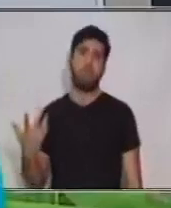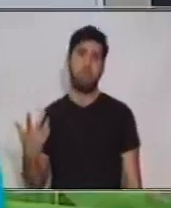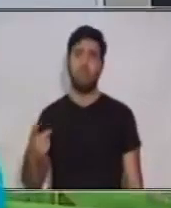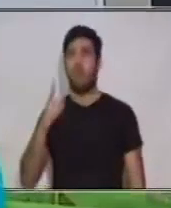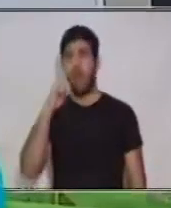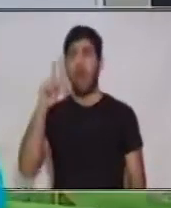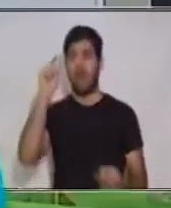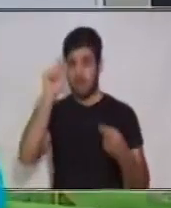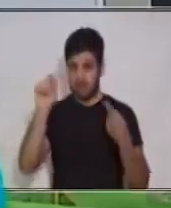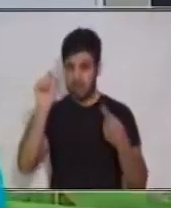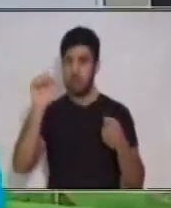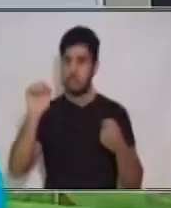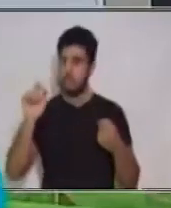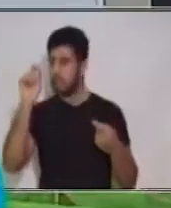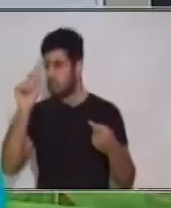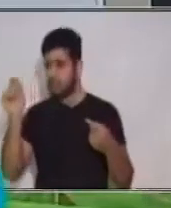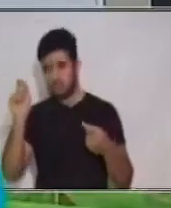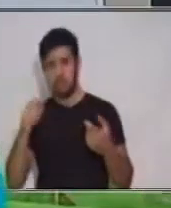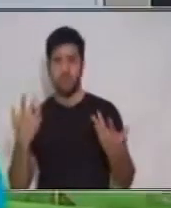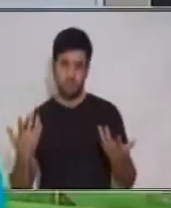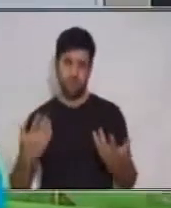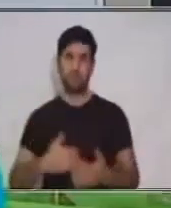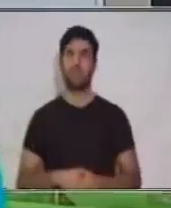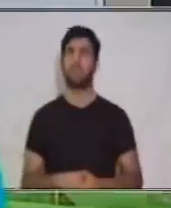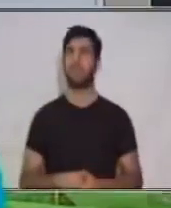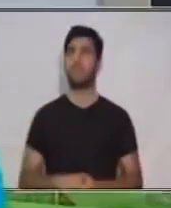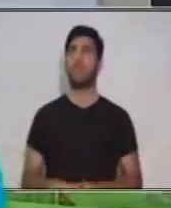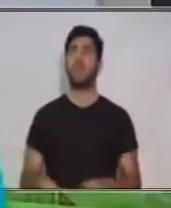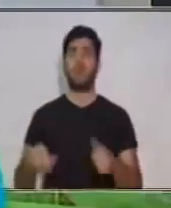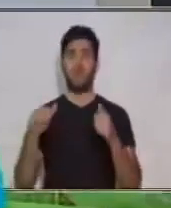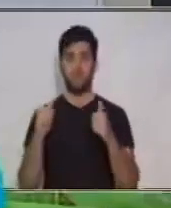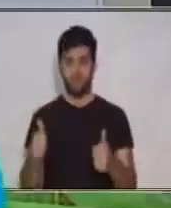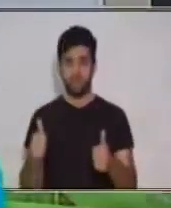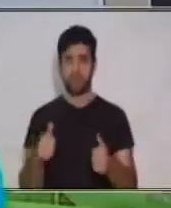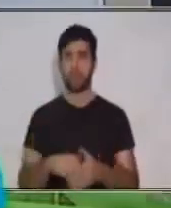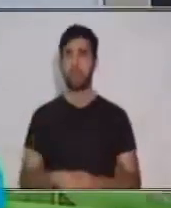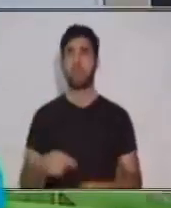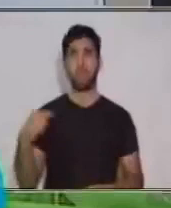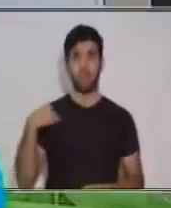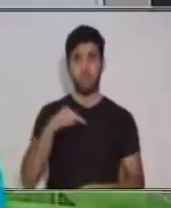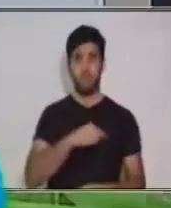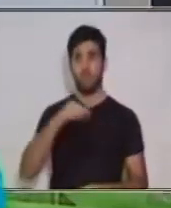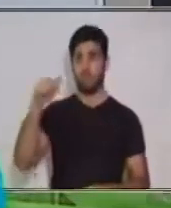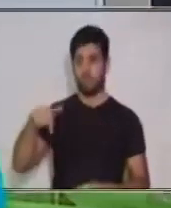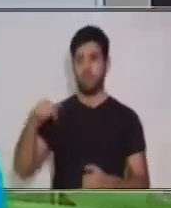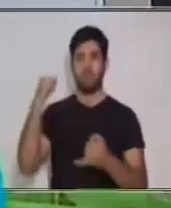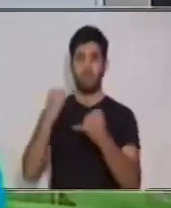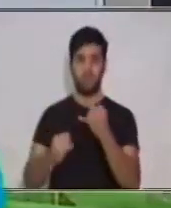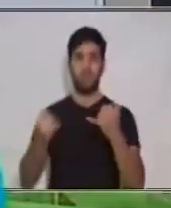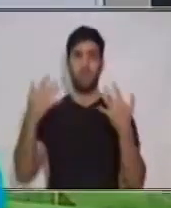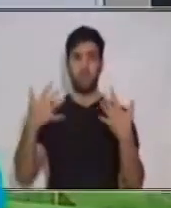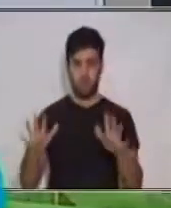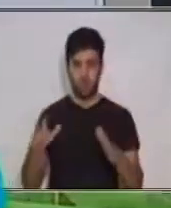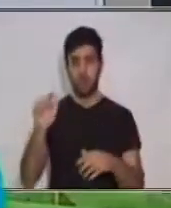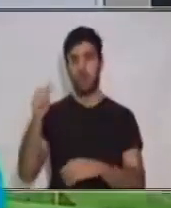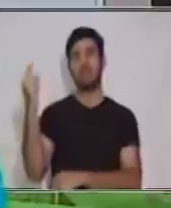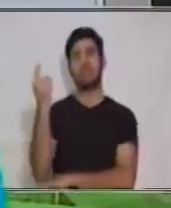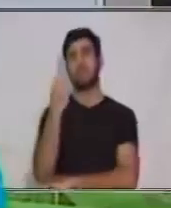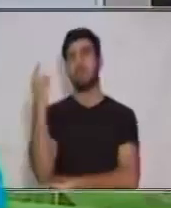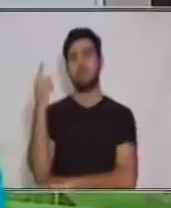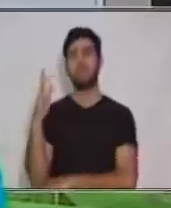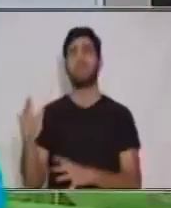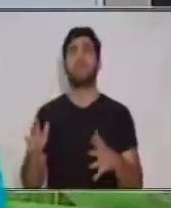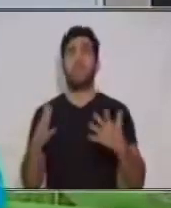marcas para determinar lo que yo te estoy preguntando. Bien, con esto estamos terminando. Es importante